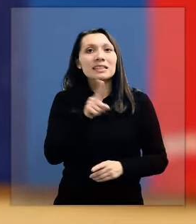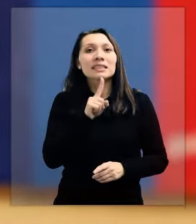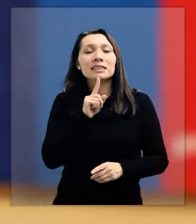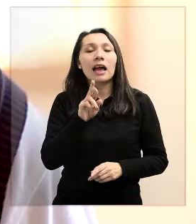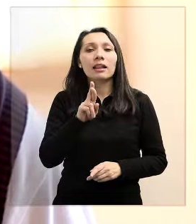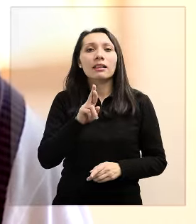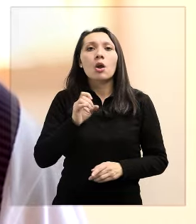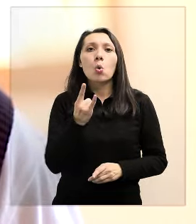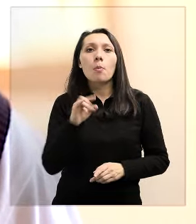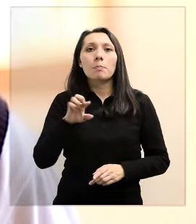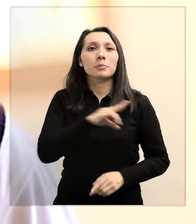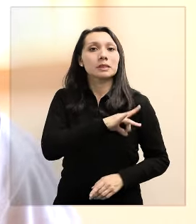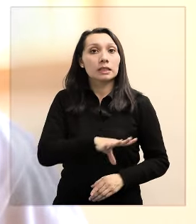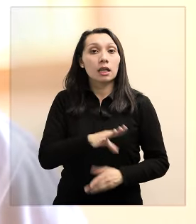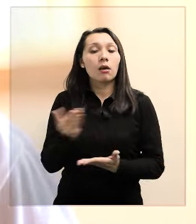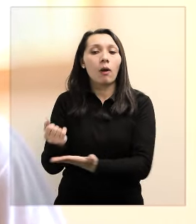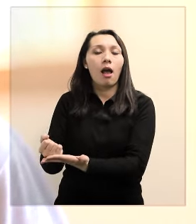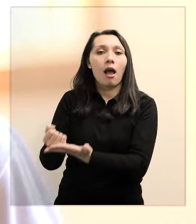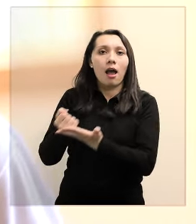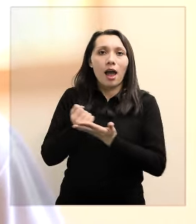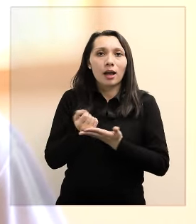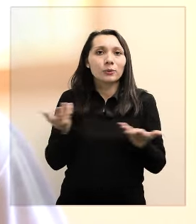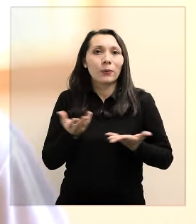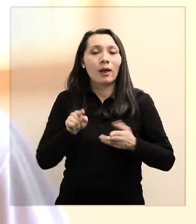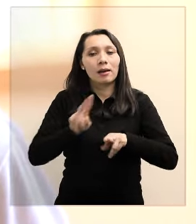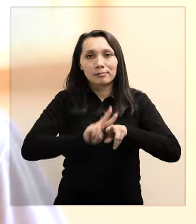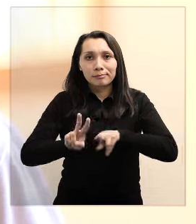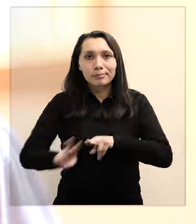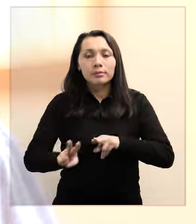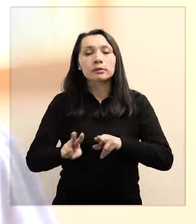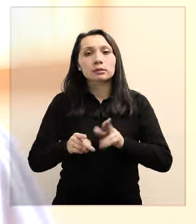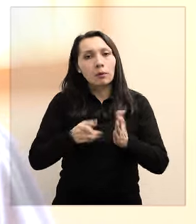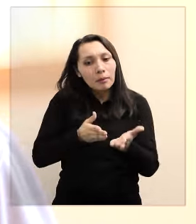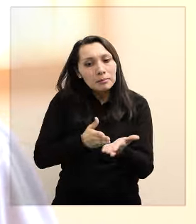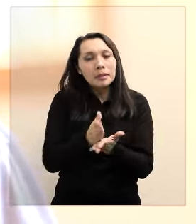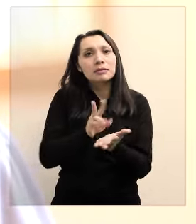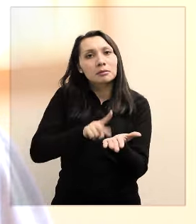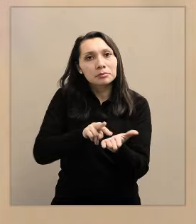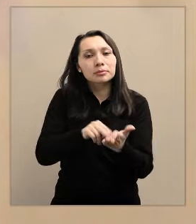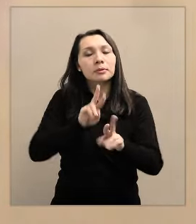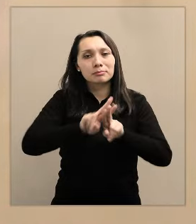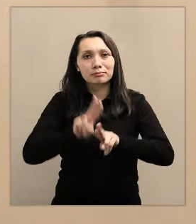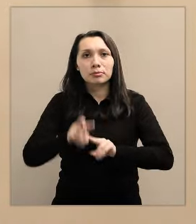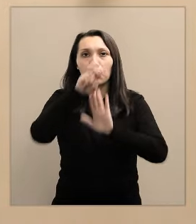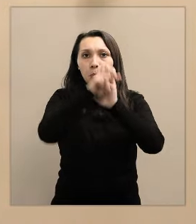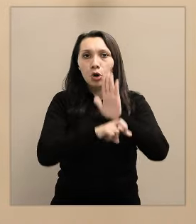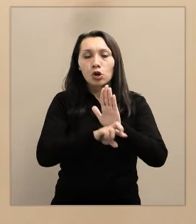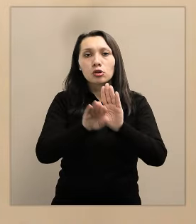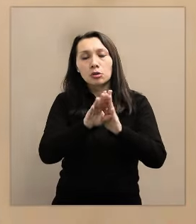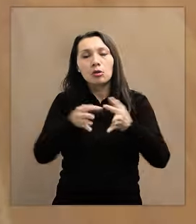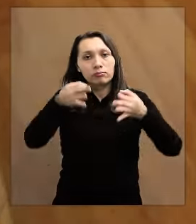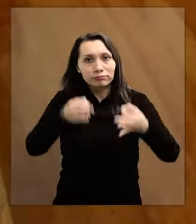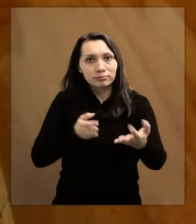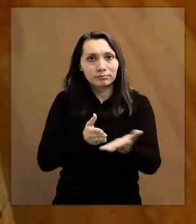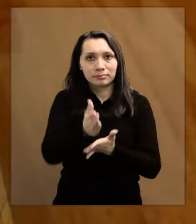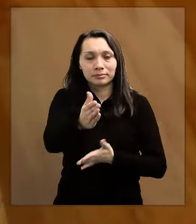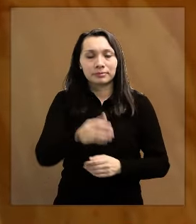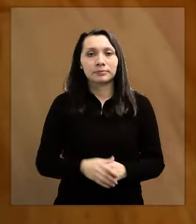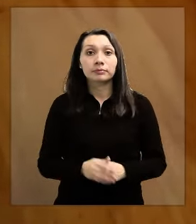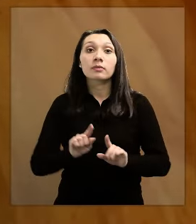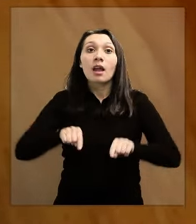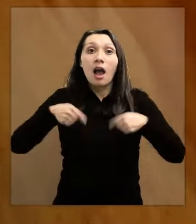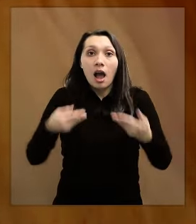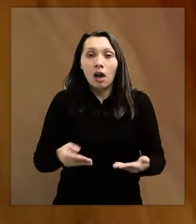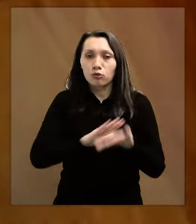Chile. Y Startup Chile nos ayudó en el fundamento inicial de armar el proyecto y de concretarlo. Pero